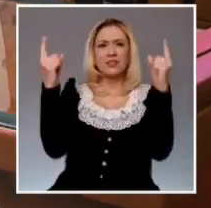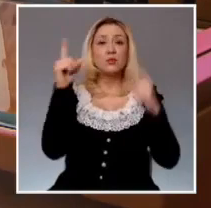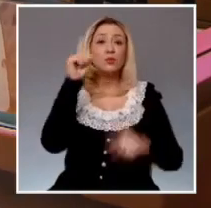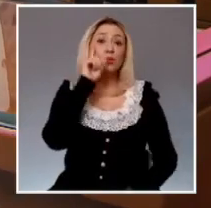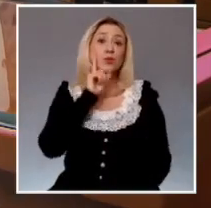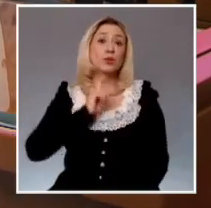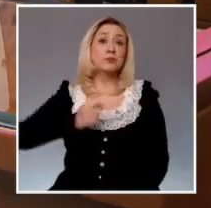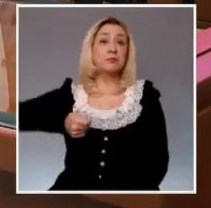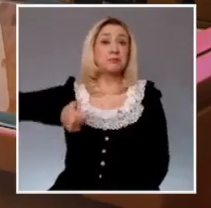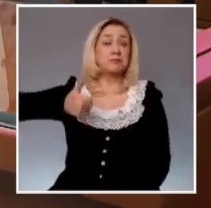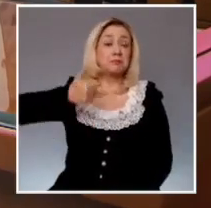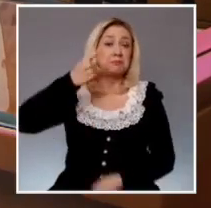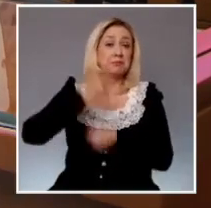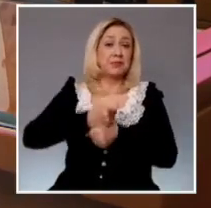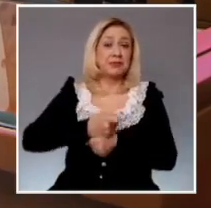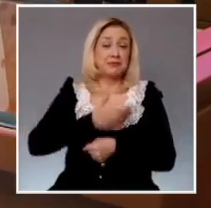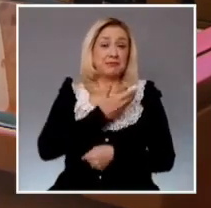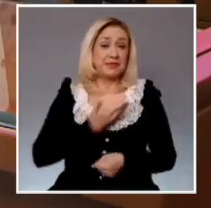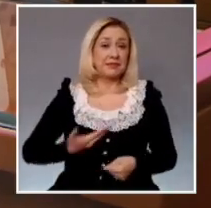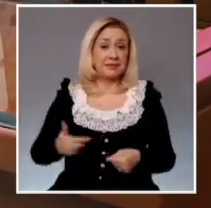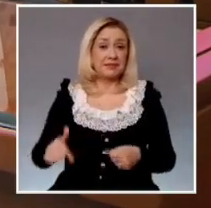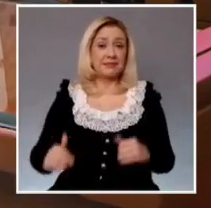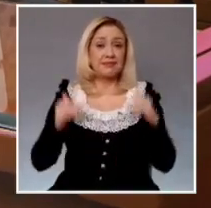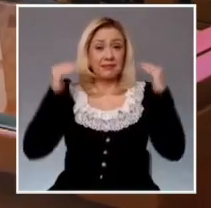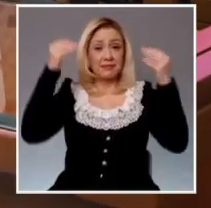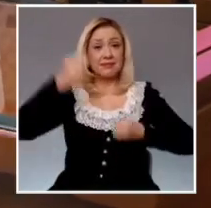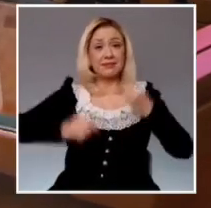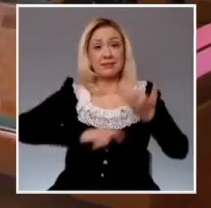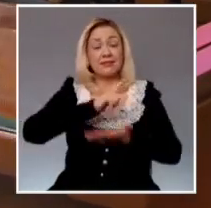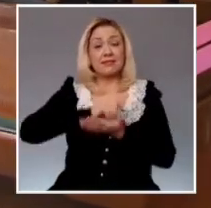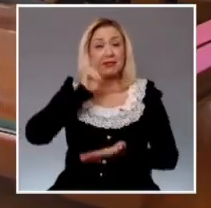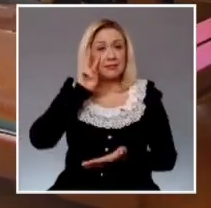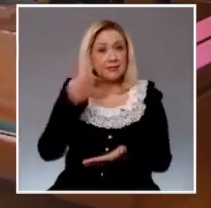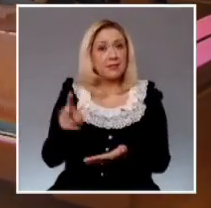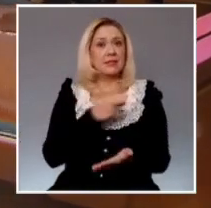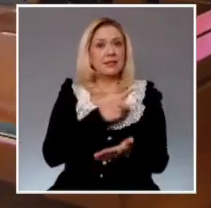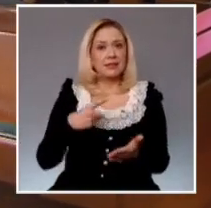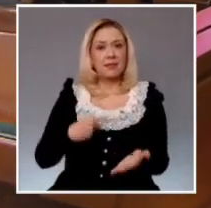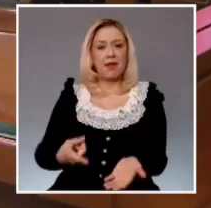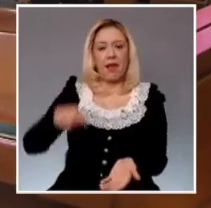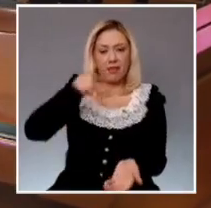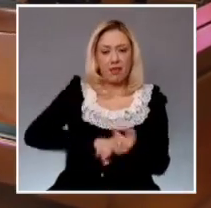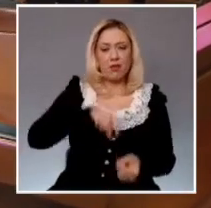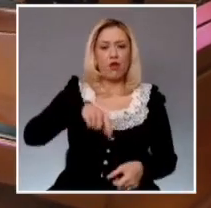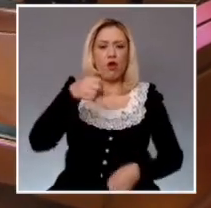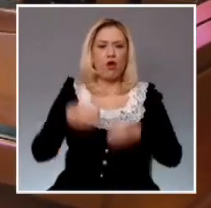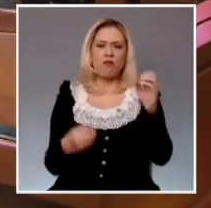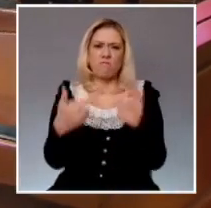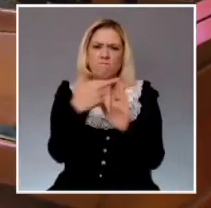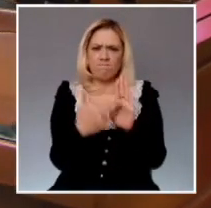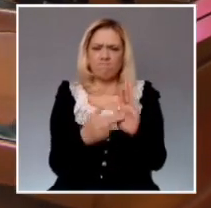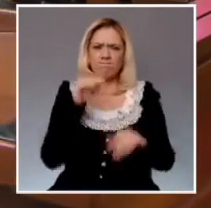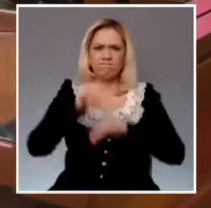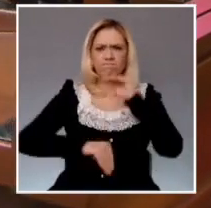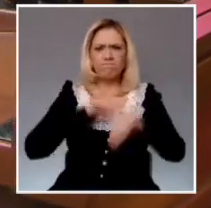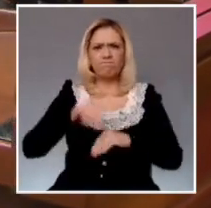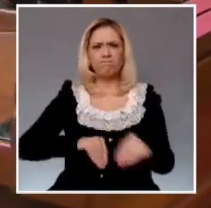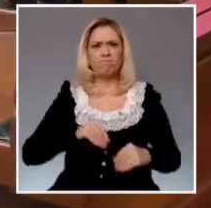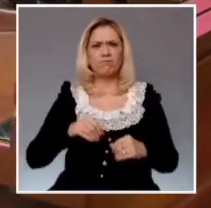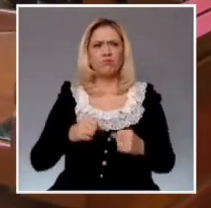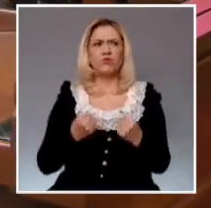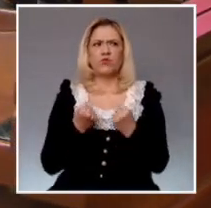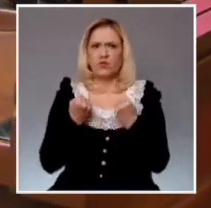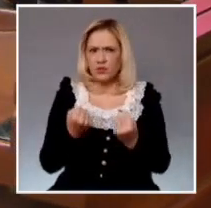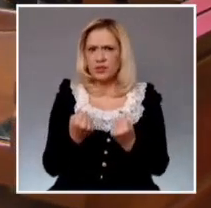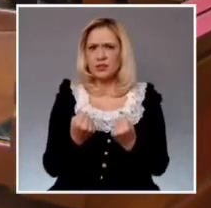Suprema Corte debe verse reflejada en políticas al interior de la Corte. Yo siento que son muchos los logros en este